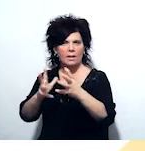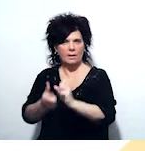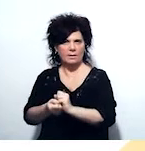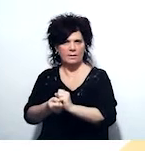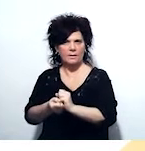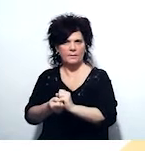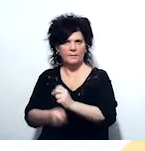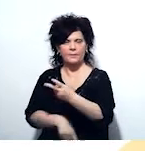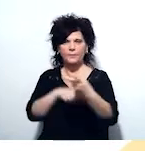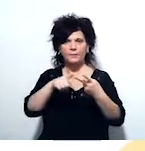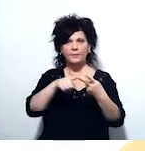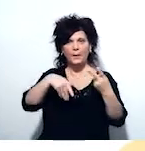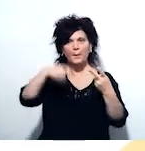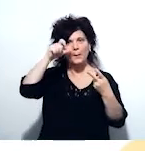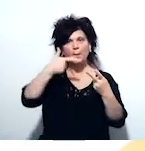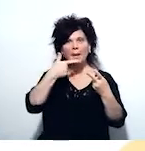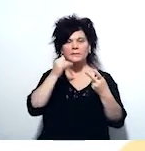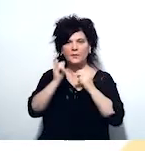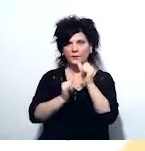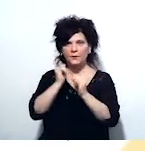daño, misinformation